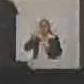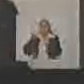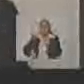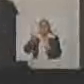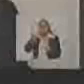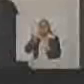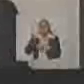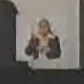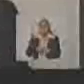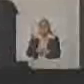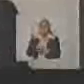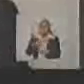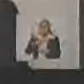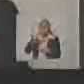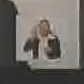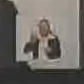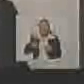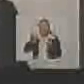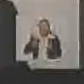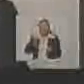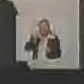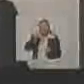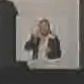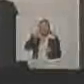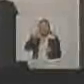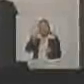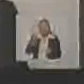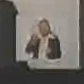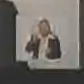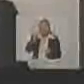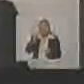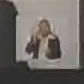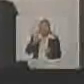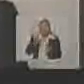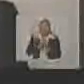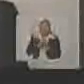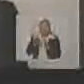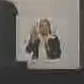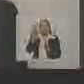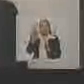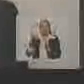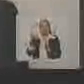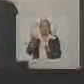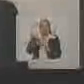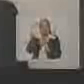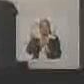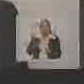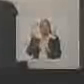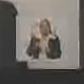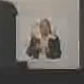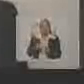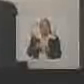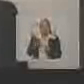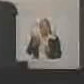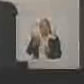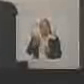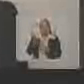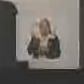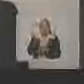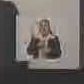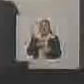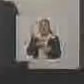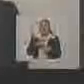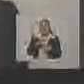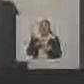la inseguridad. Hay que ser serios. Por eso te pido, vecina, vecino, una oportunidad que me permitas poner en práctica lo que aprendí los últimos